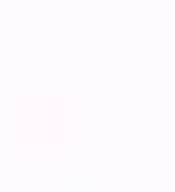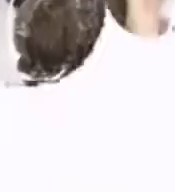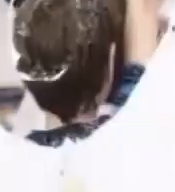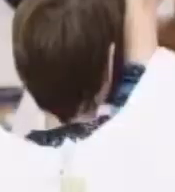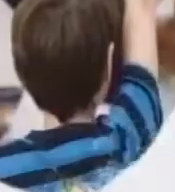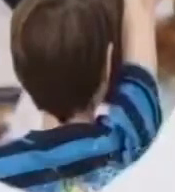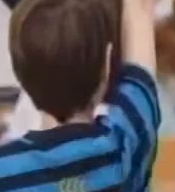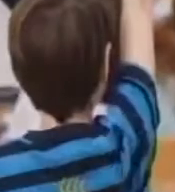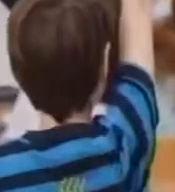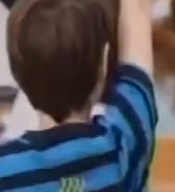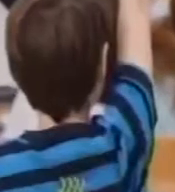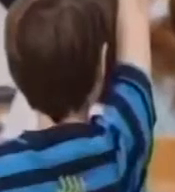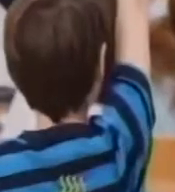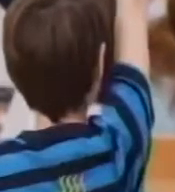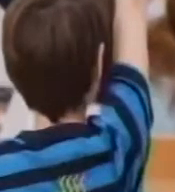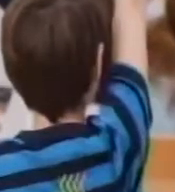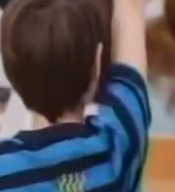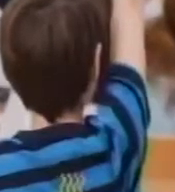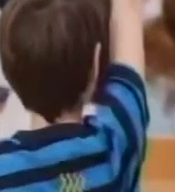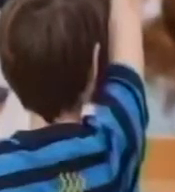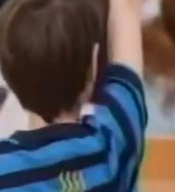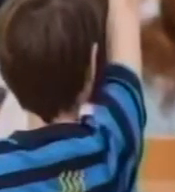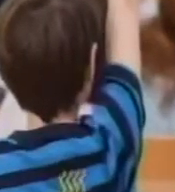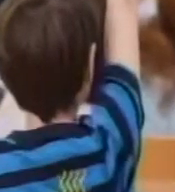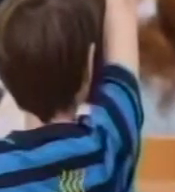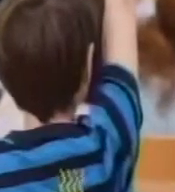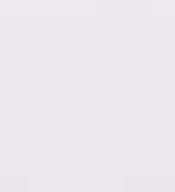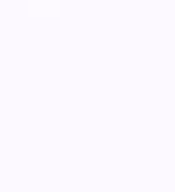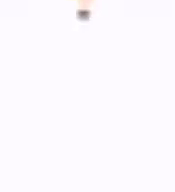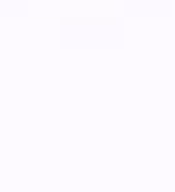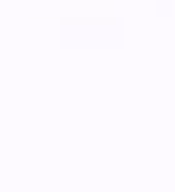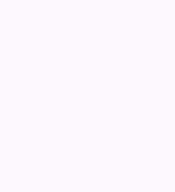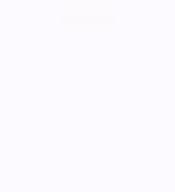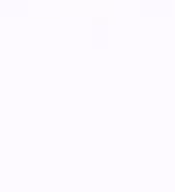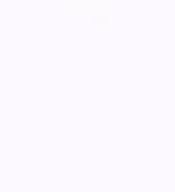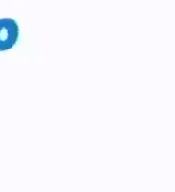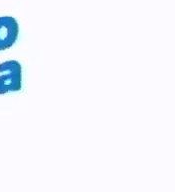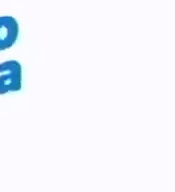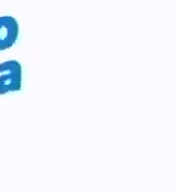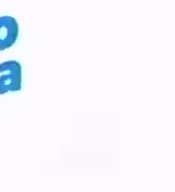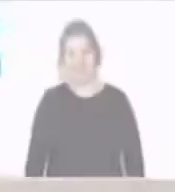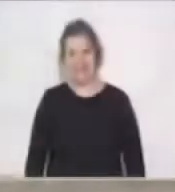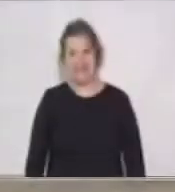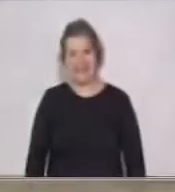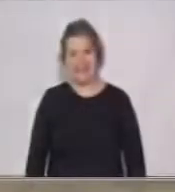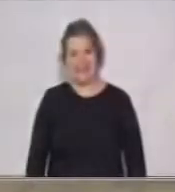A continuación, Matemática, cuarto diversificado.